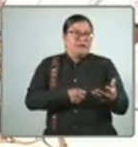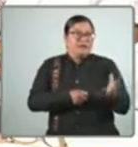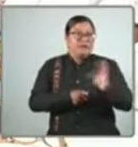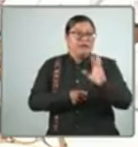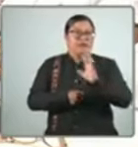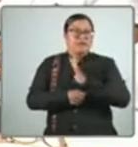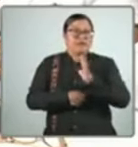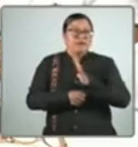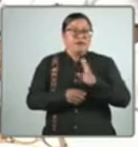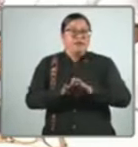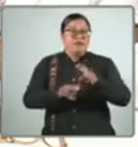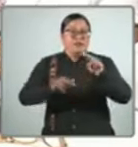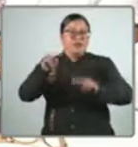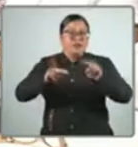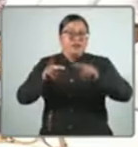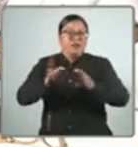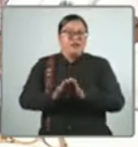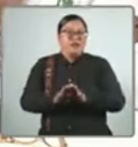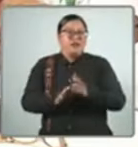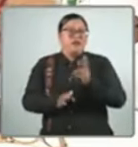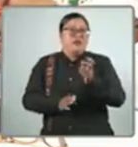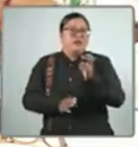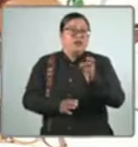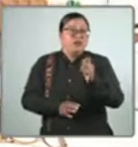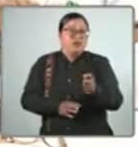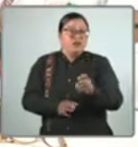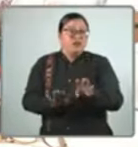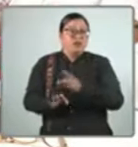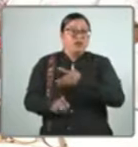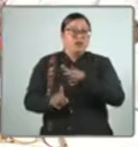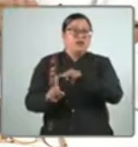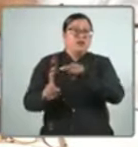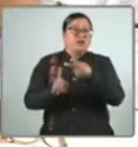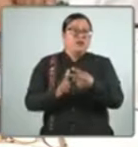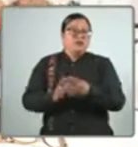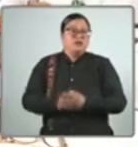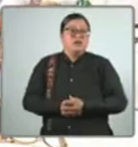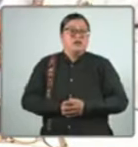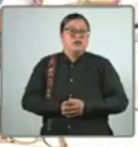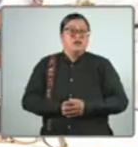bajo esos estándares mercantiles. Son estándares bajo la visión